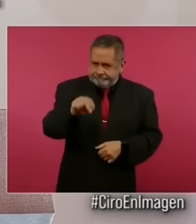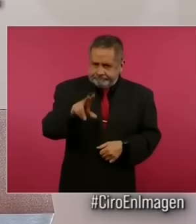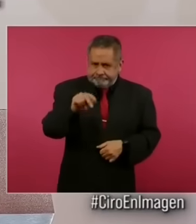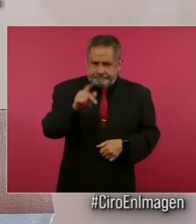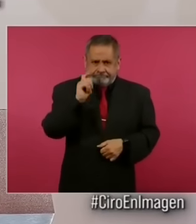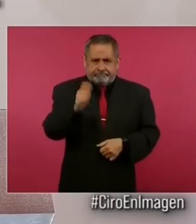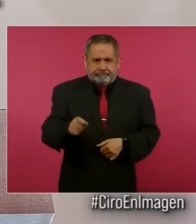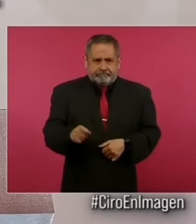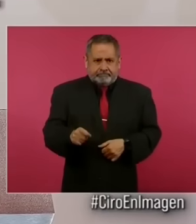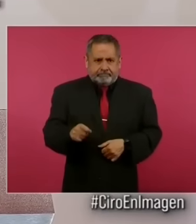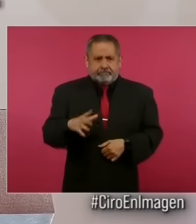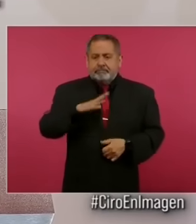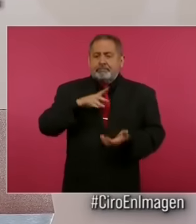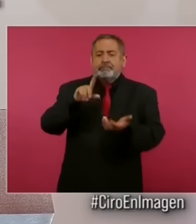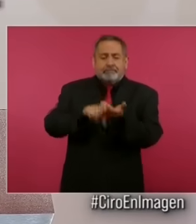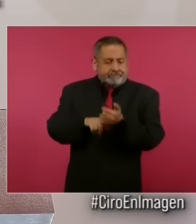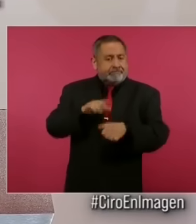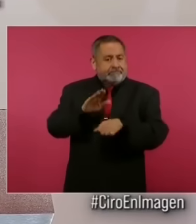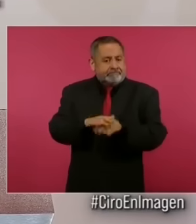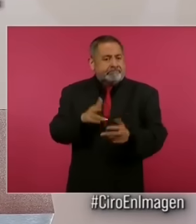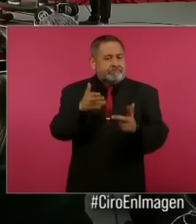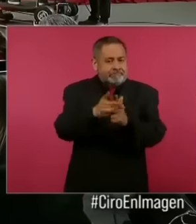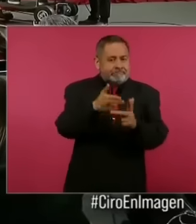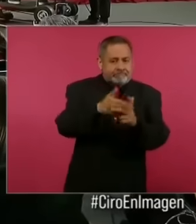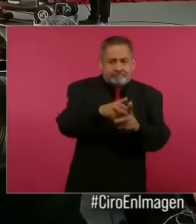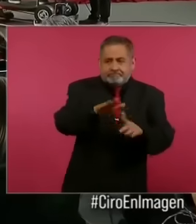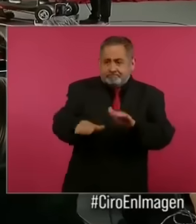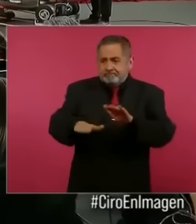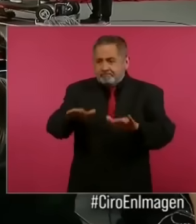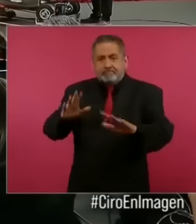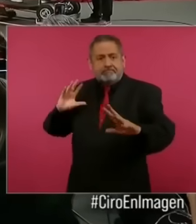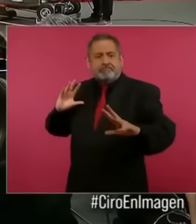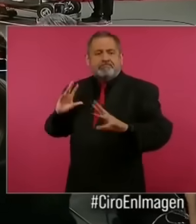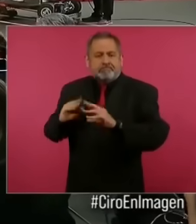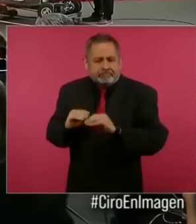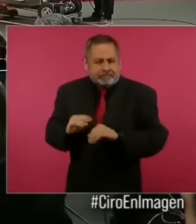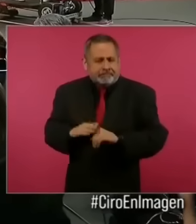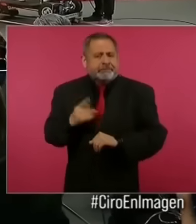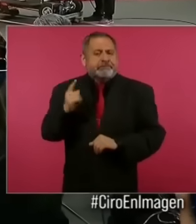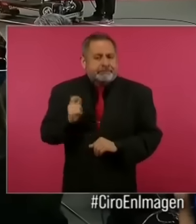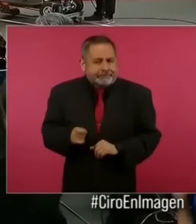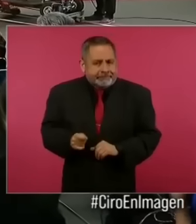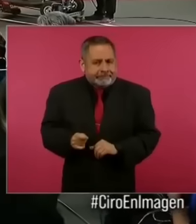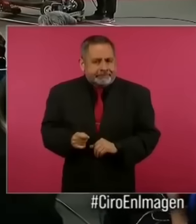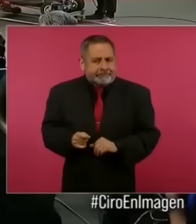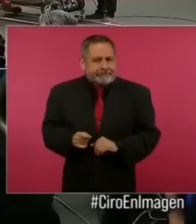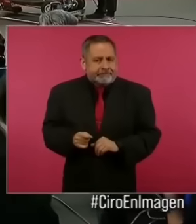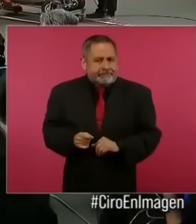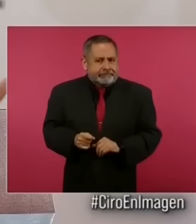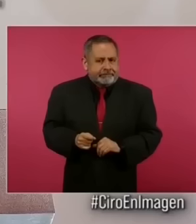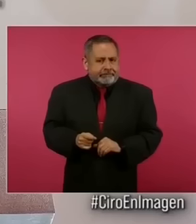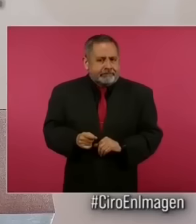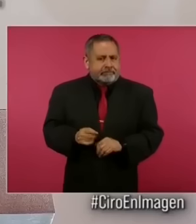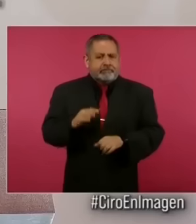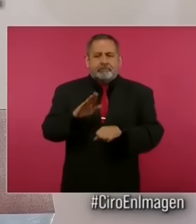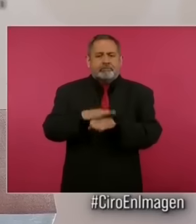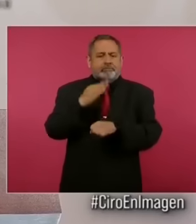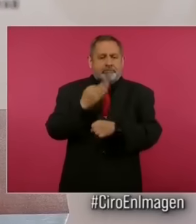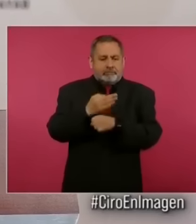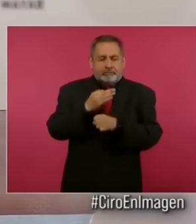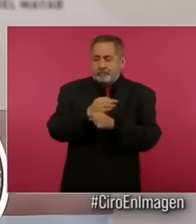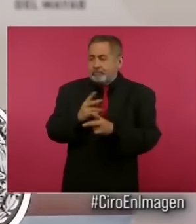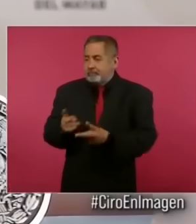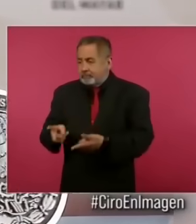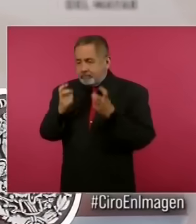Hay más homicidios que todo el sexenio, porque hay menos